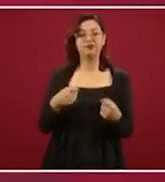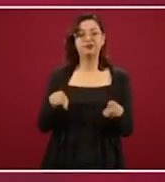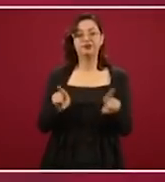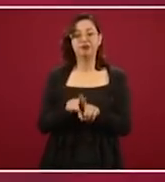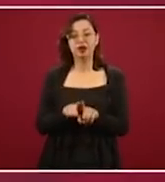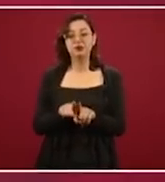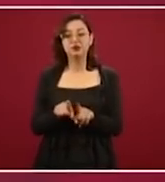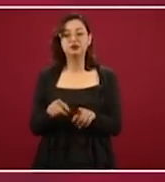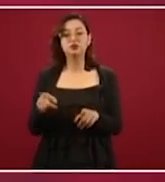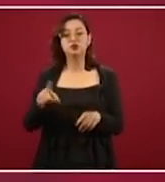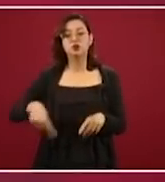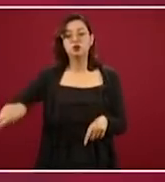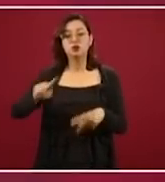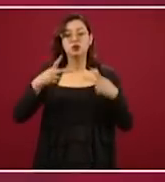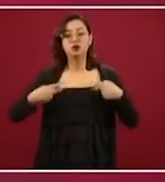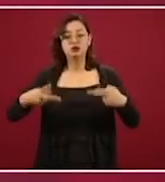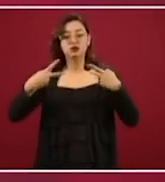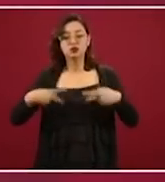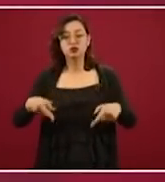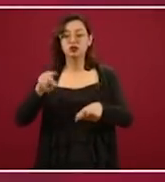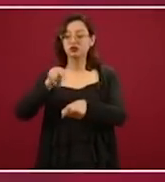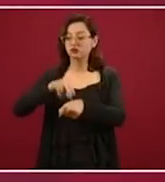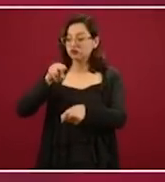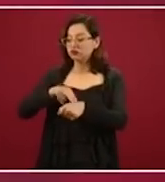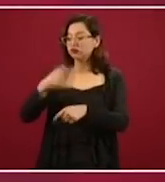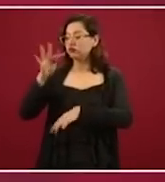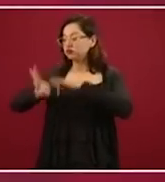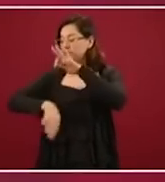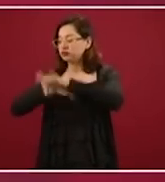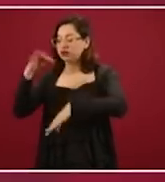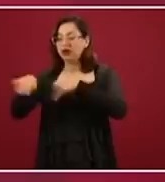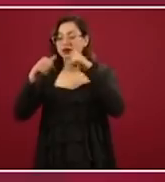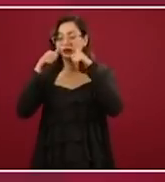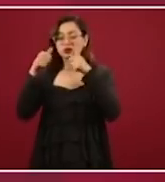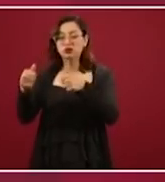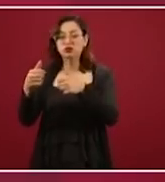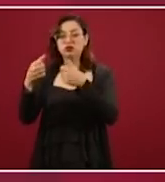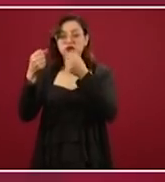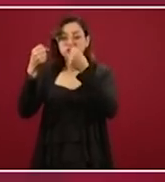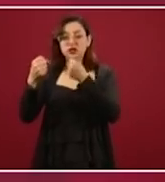la atención médica a quienes